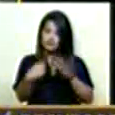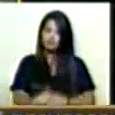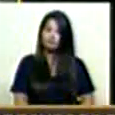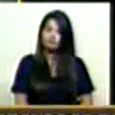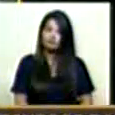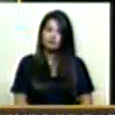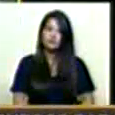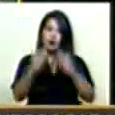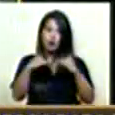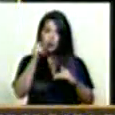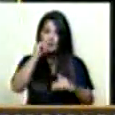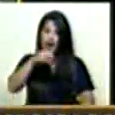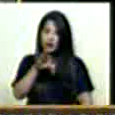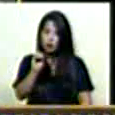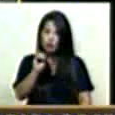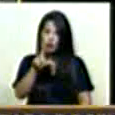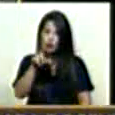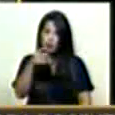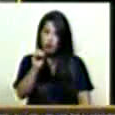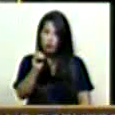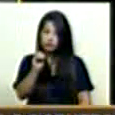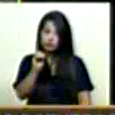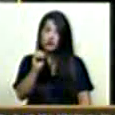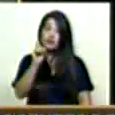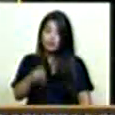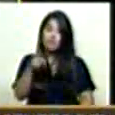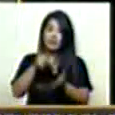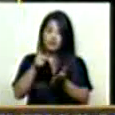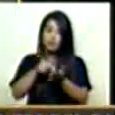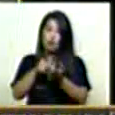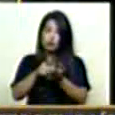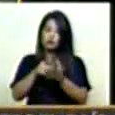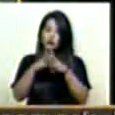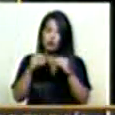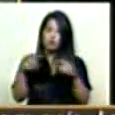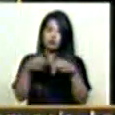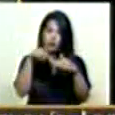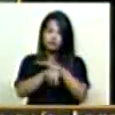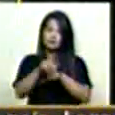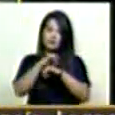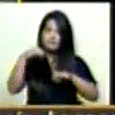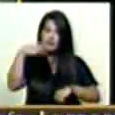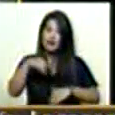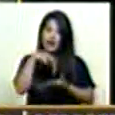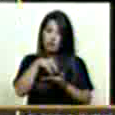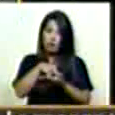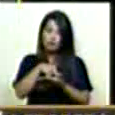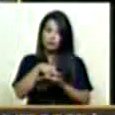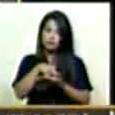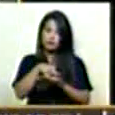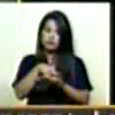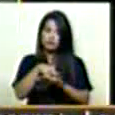jairo simón luego ramos quien también participó en el asalto el cuartel paramacay en el estado carabobo